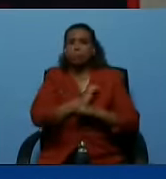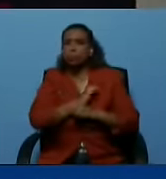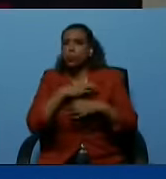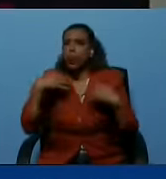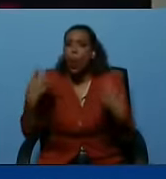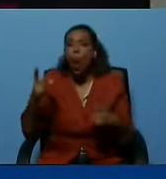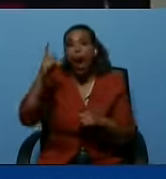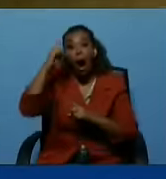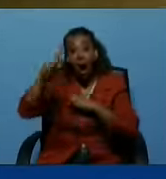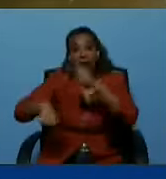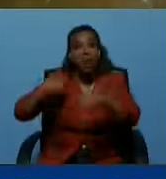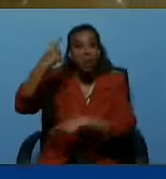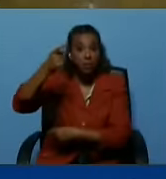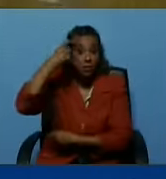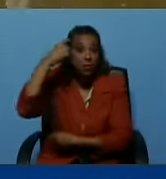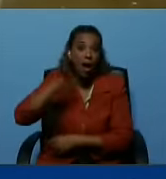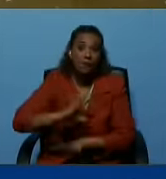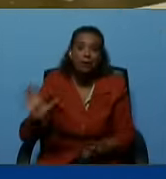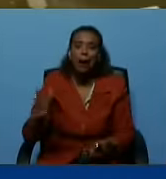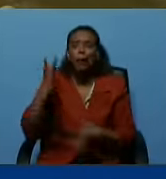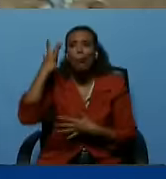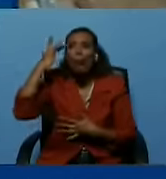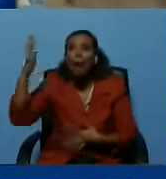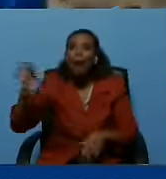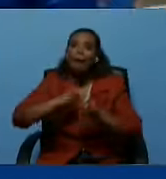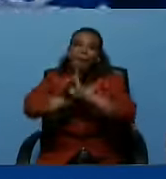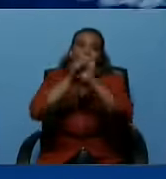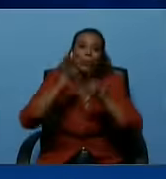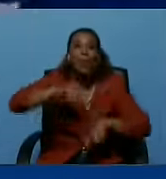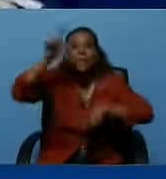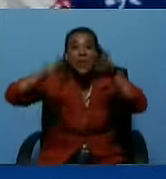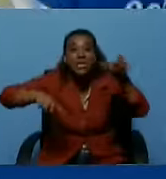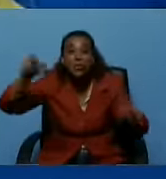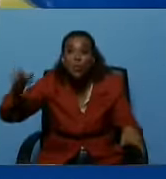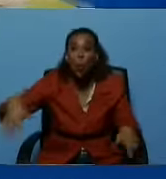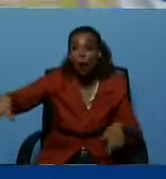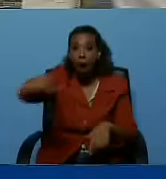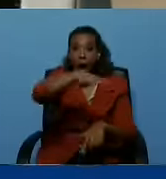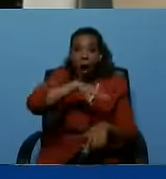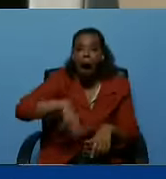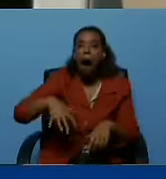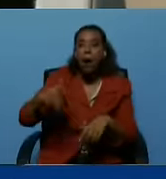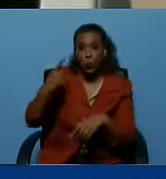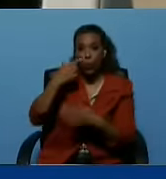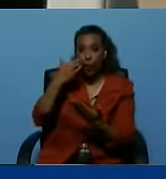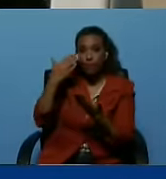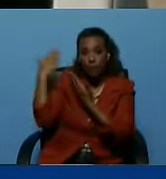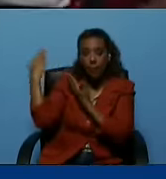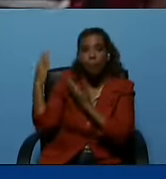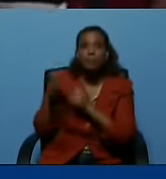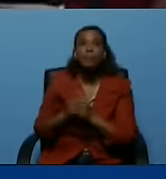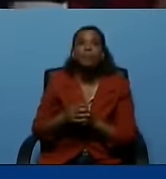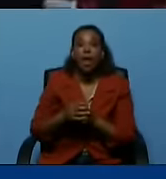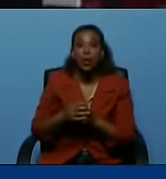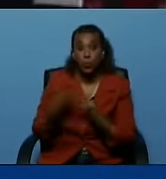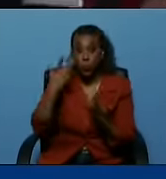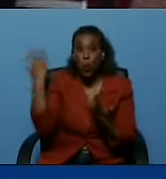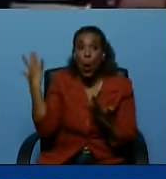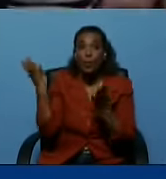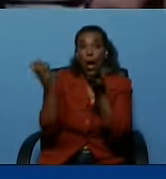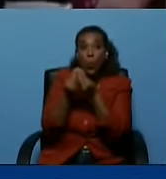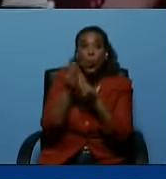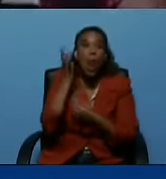al siguiente día ya era un sueño, porque nuestras personas que tenemos acá, aquí como ustedes pueden observar, tengo una de las chicas